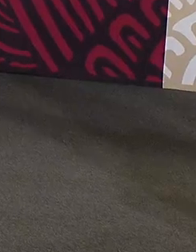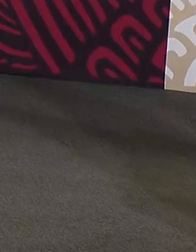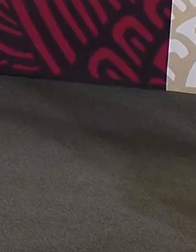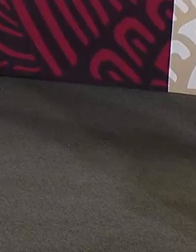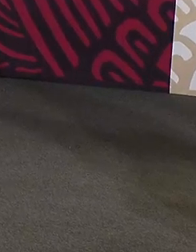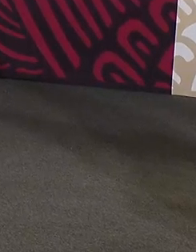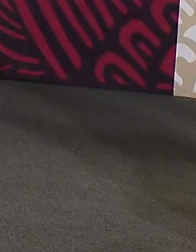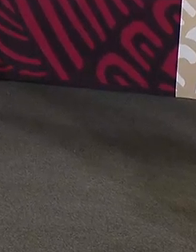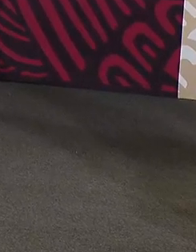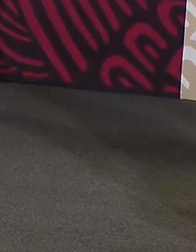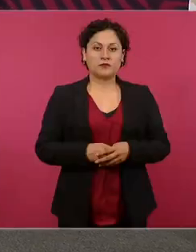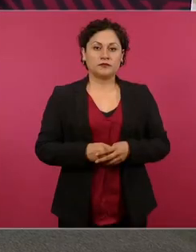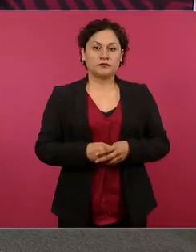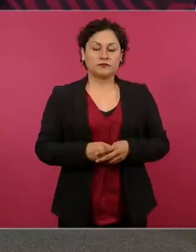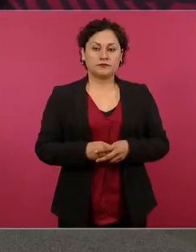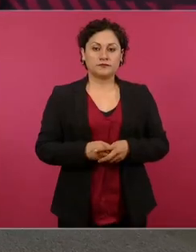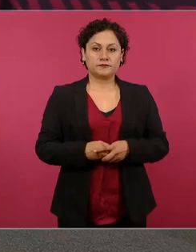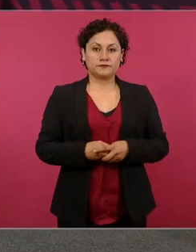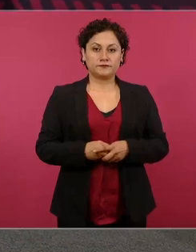vamos a empezar a invitar